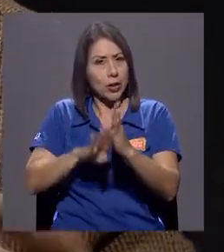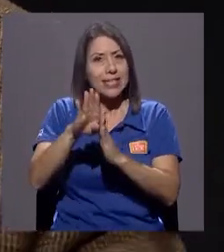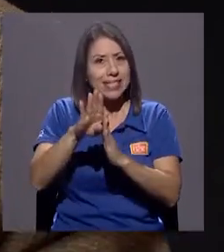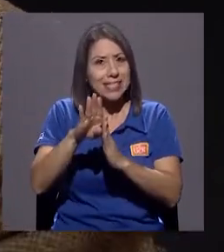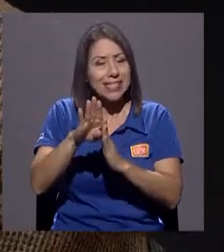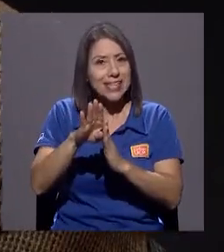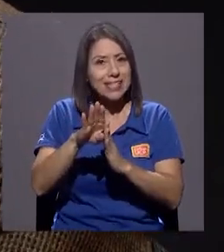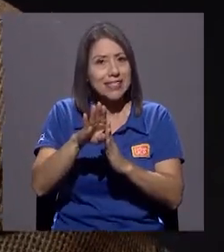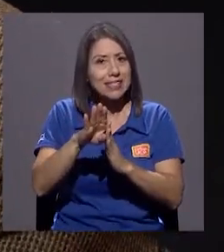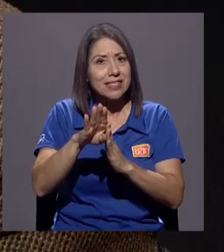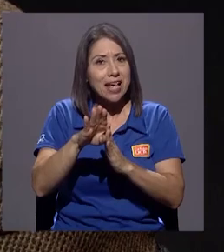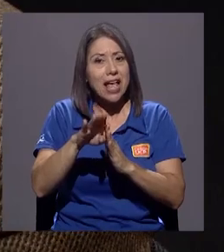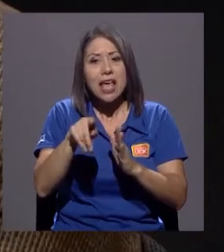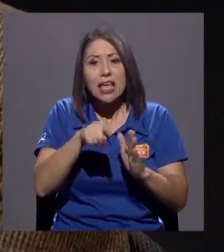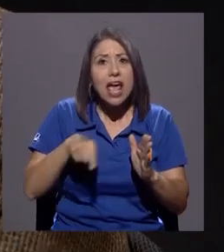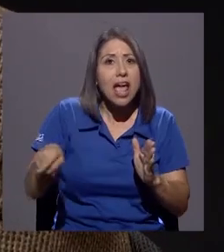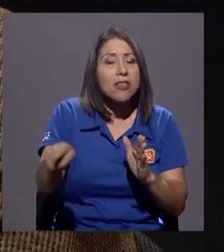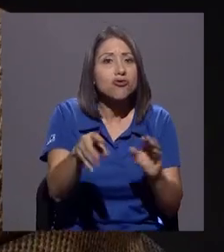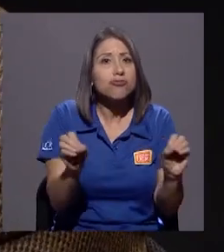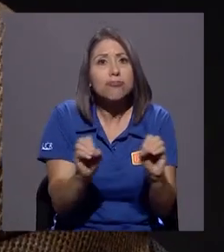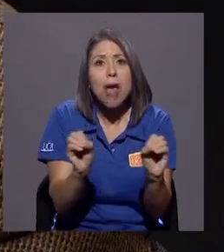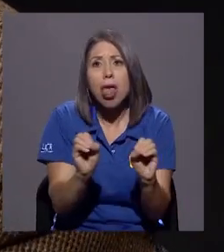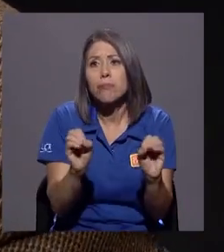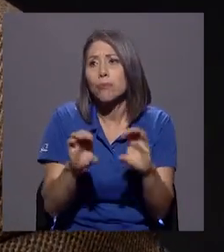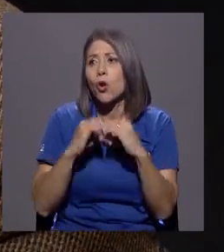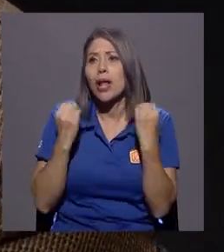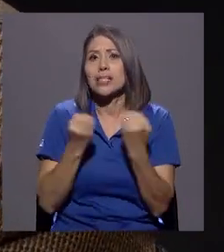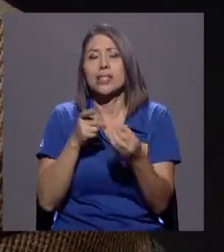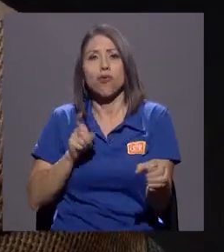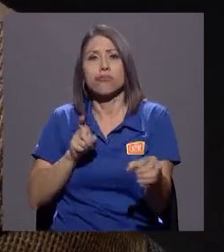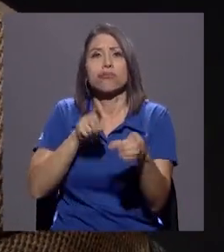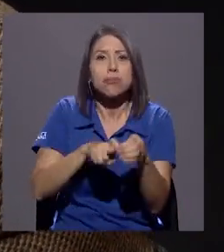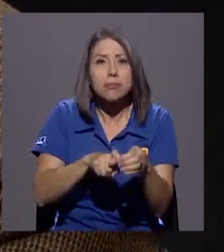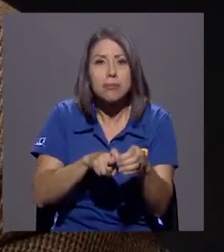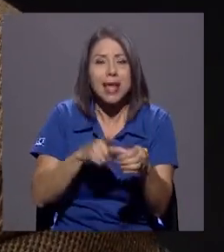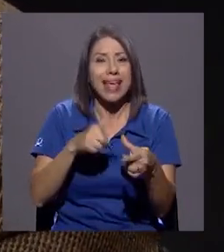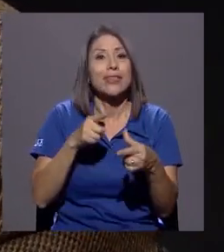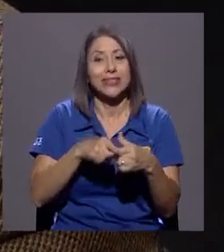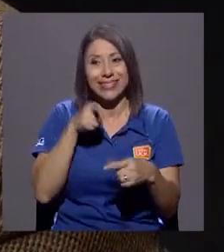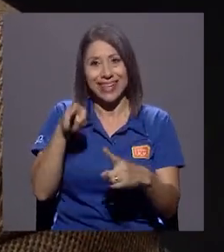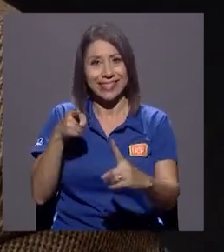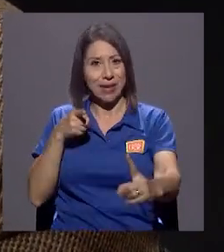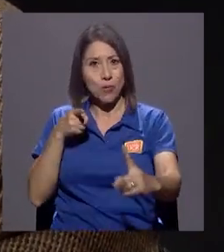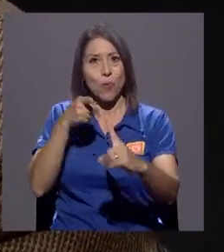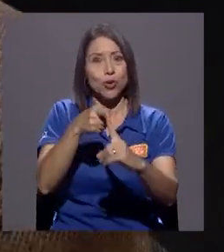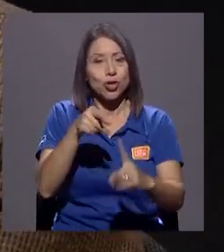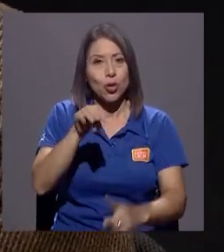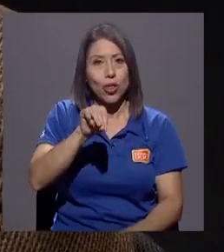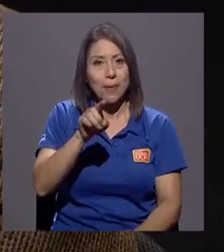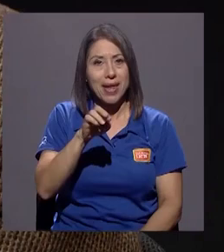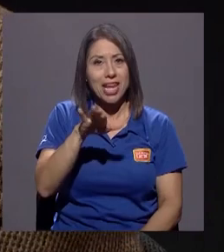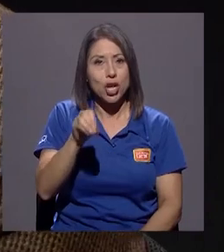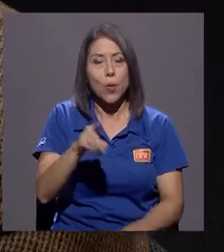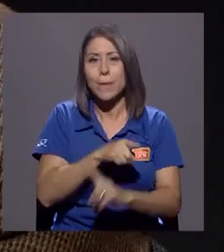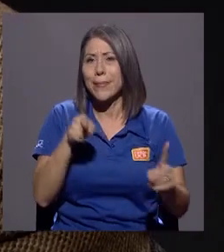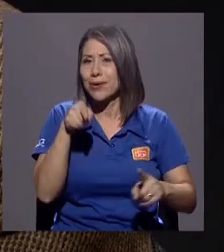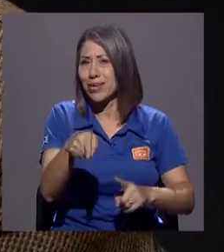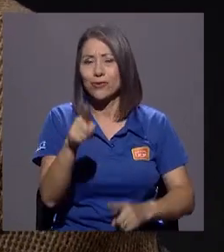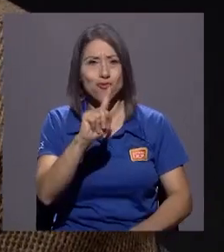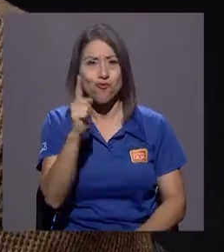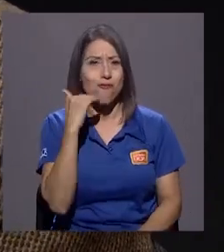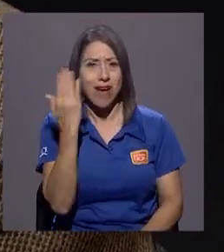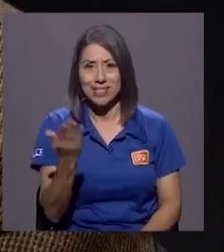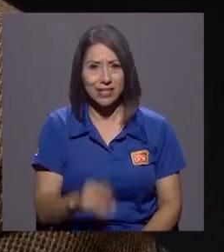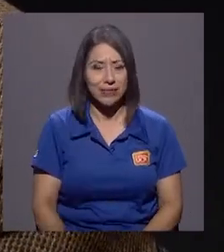sin amparo organizativo ese es el propósito del de merino pero eso no era fácil